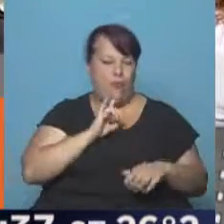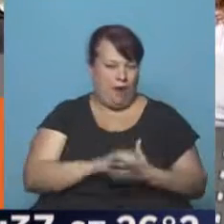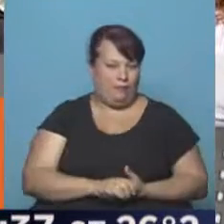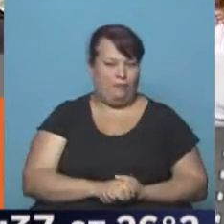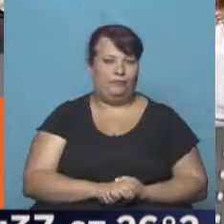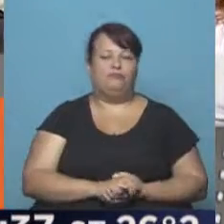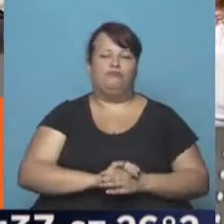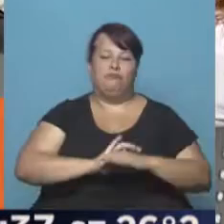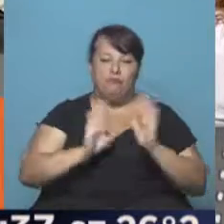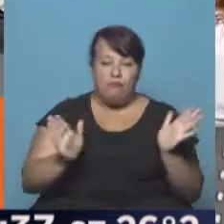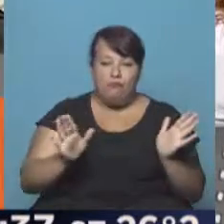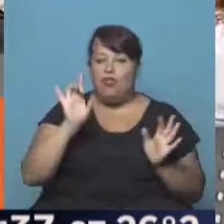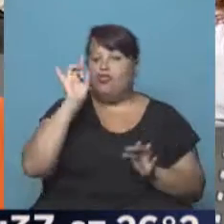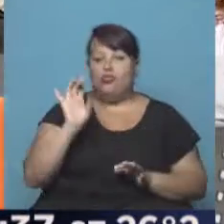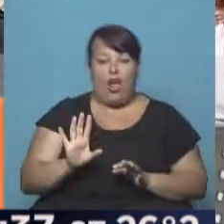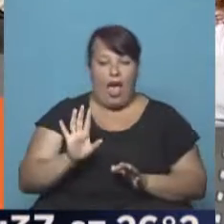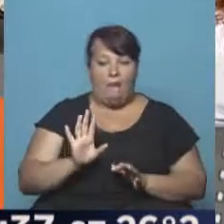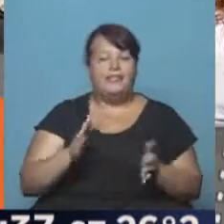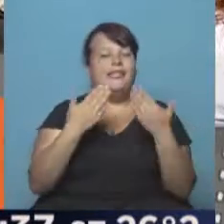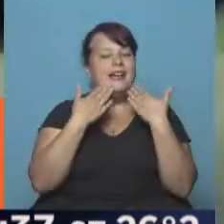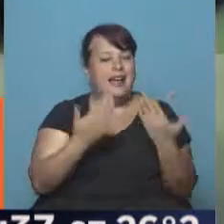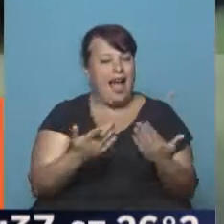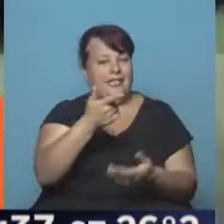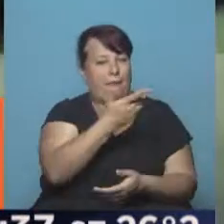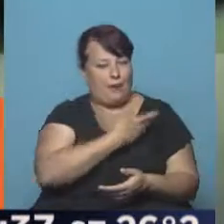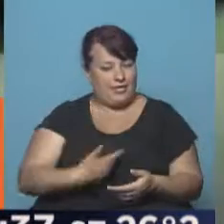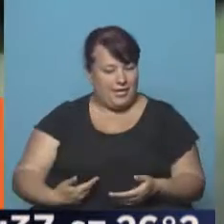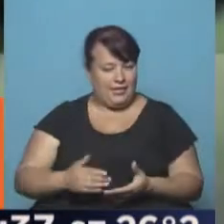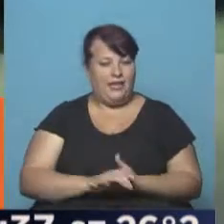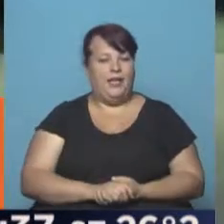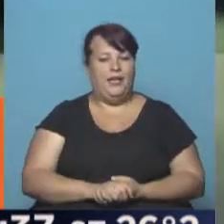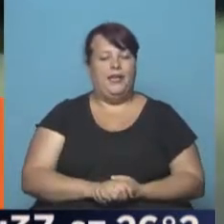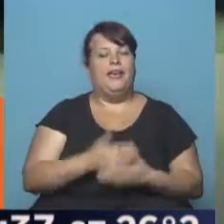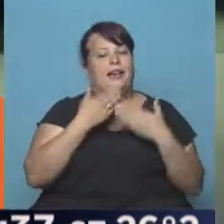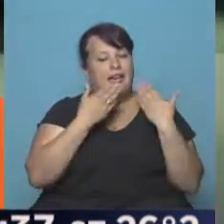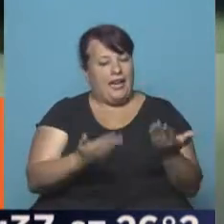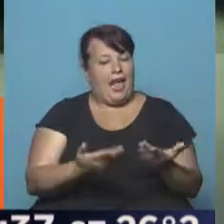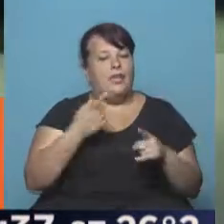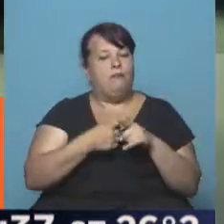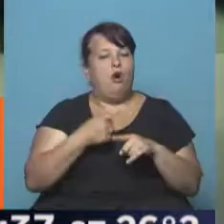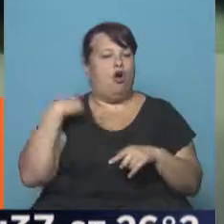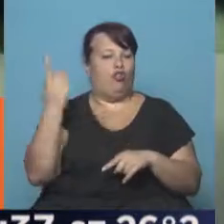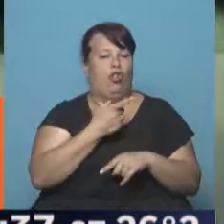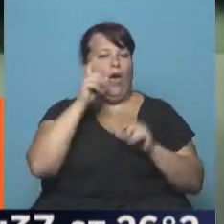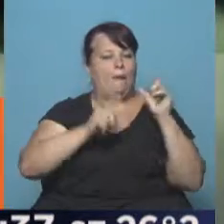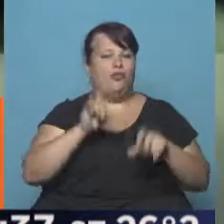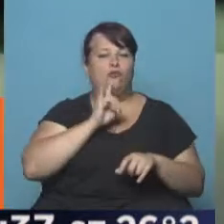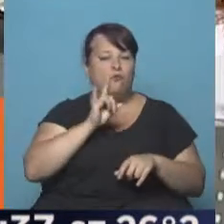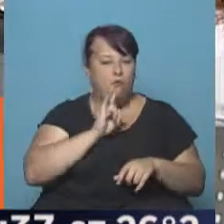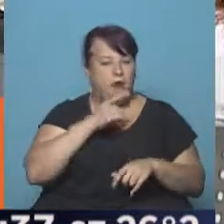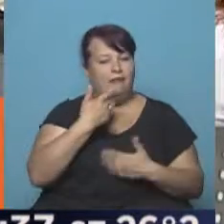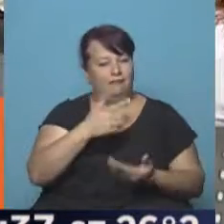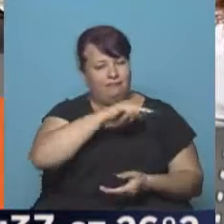así que simplemente agradecerle el señor presidente agradecerle en nombre de todos los tucumanos este